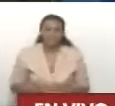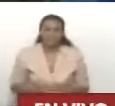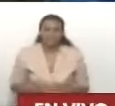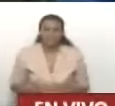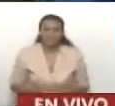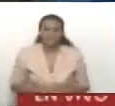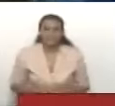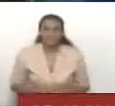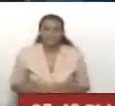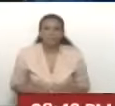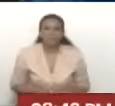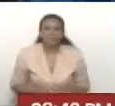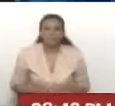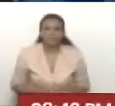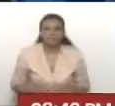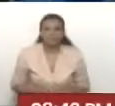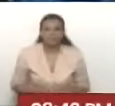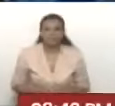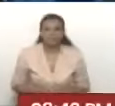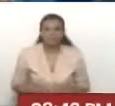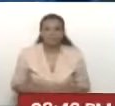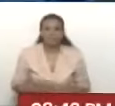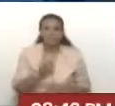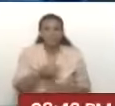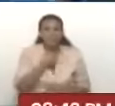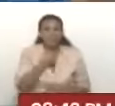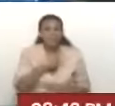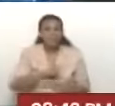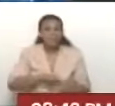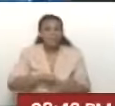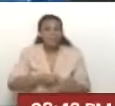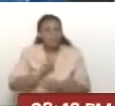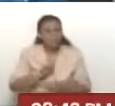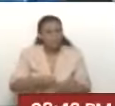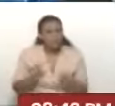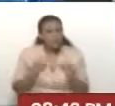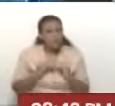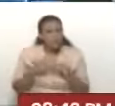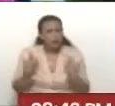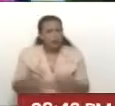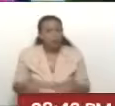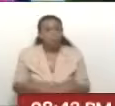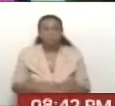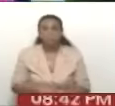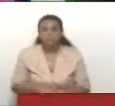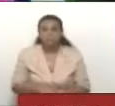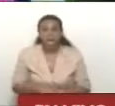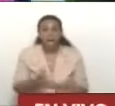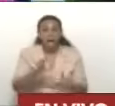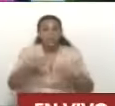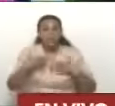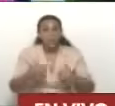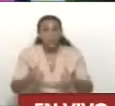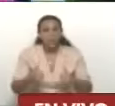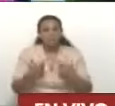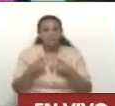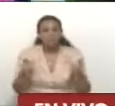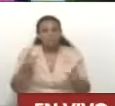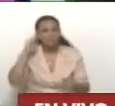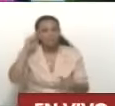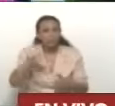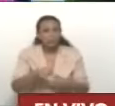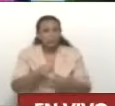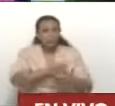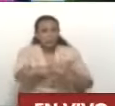Victoria, ¿y también te gustó la medicina? Sí, el área de la salud en general, toda su